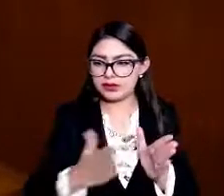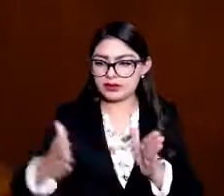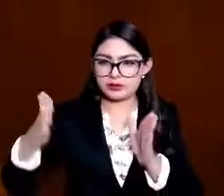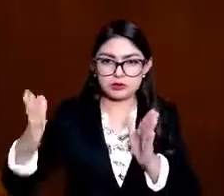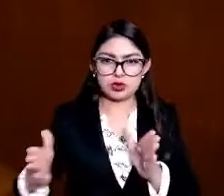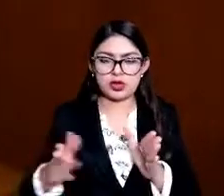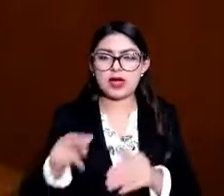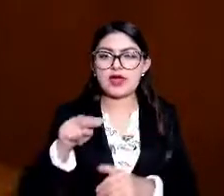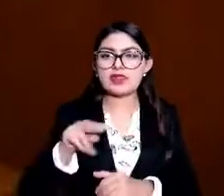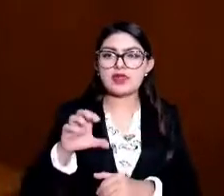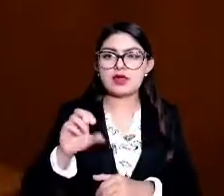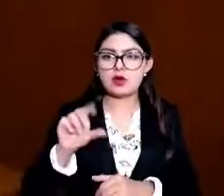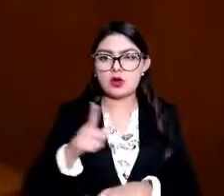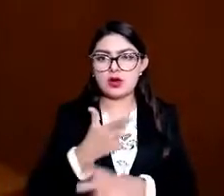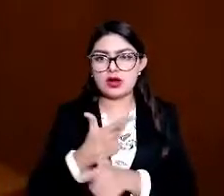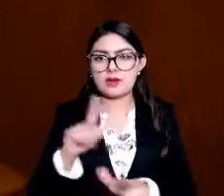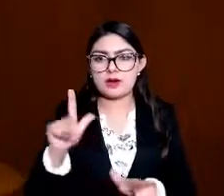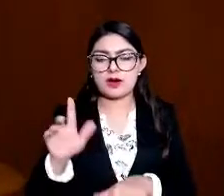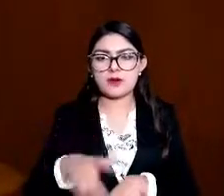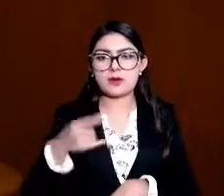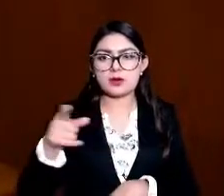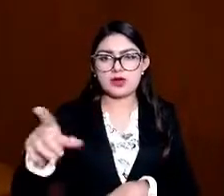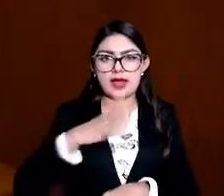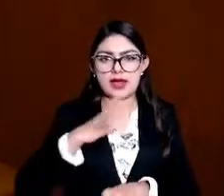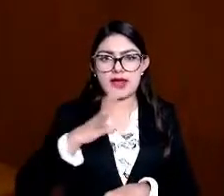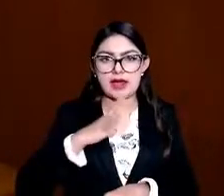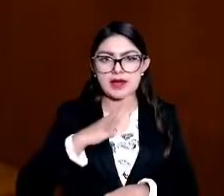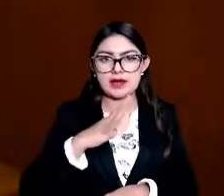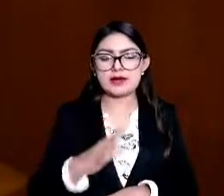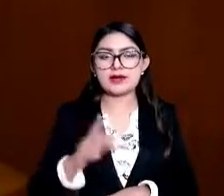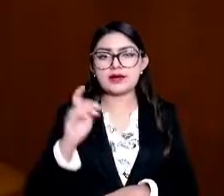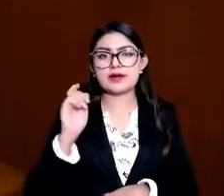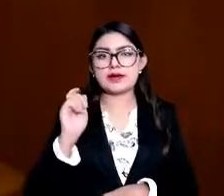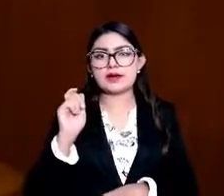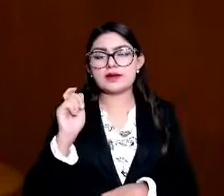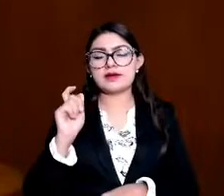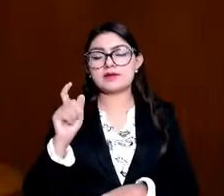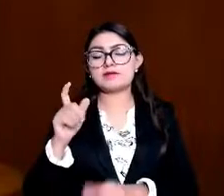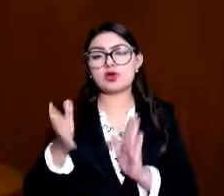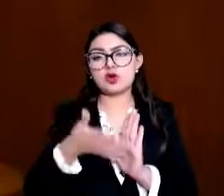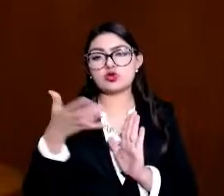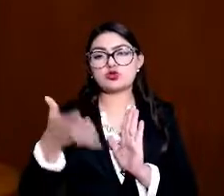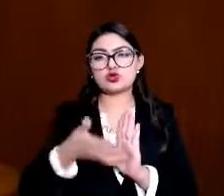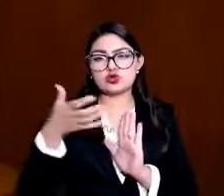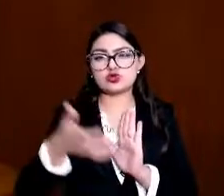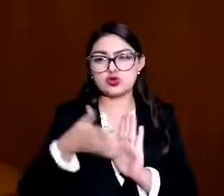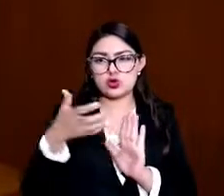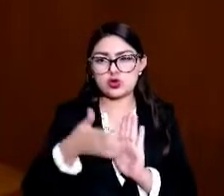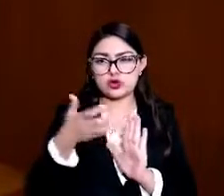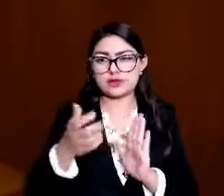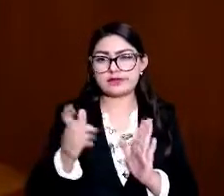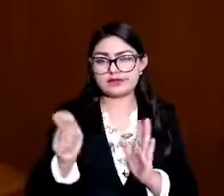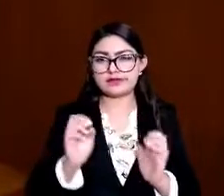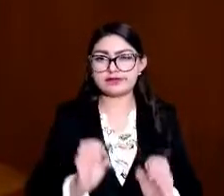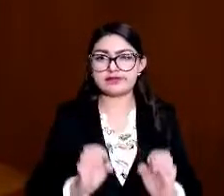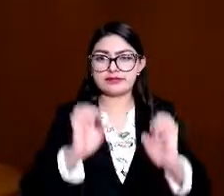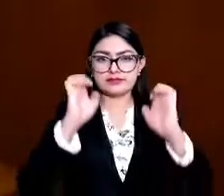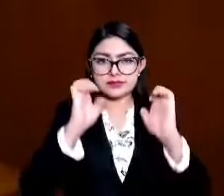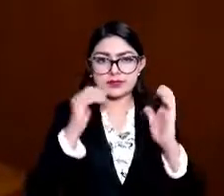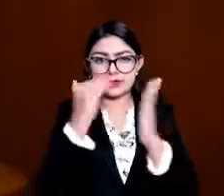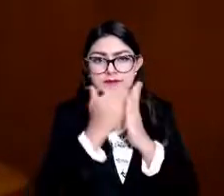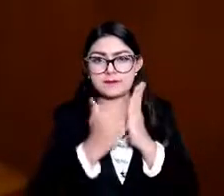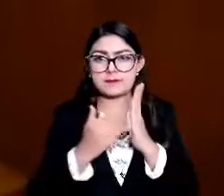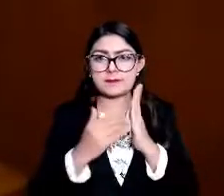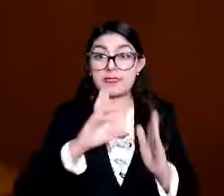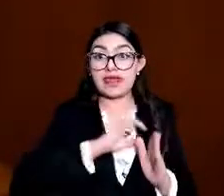las políticas en vías y construcción de unidades habitacionales, con políticas excluyentes y privatizadoras que